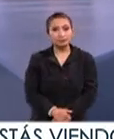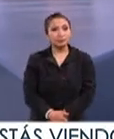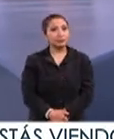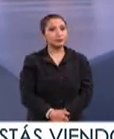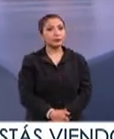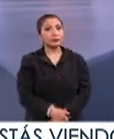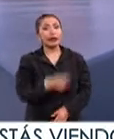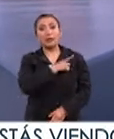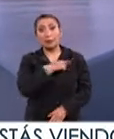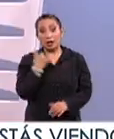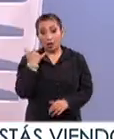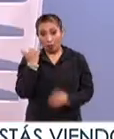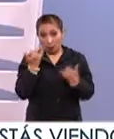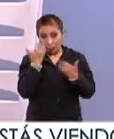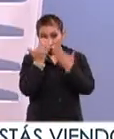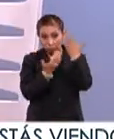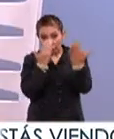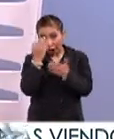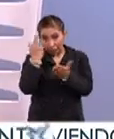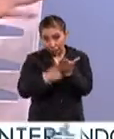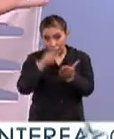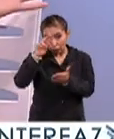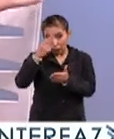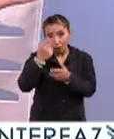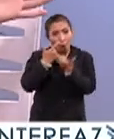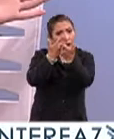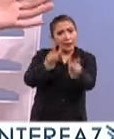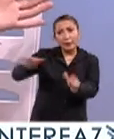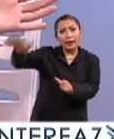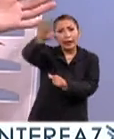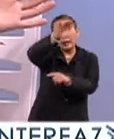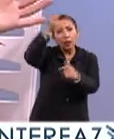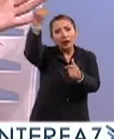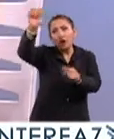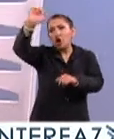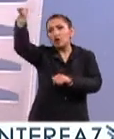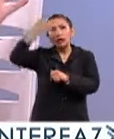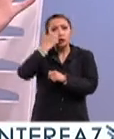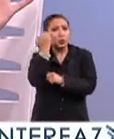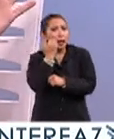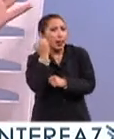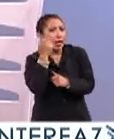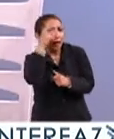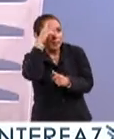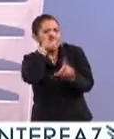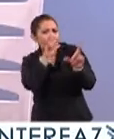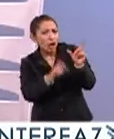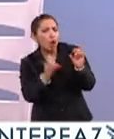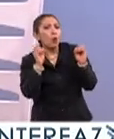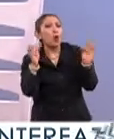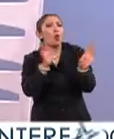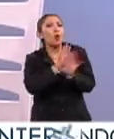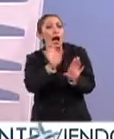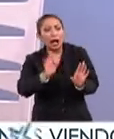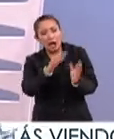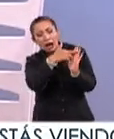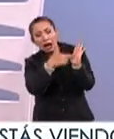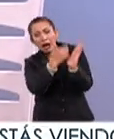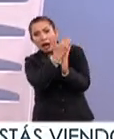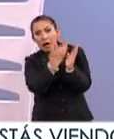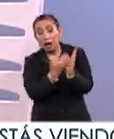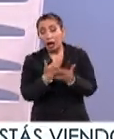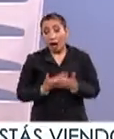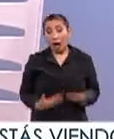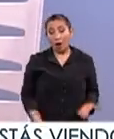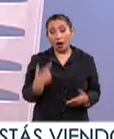que ser jóvenes estudiantes de la universidad o puede ser cualquier joven del país? ¿O qué tipo de características específicas? En